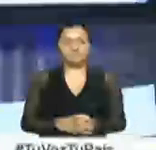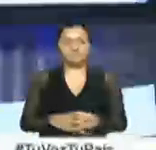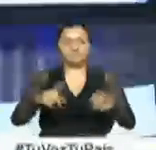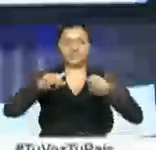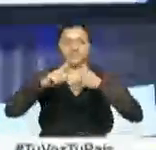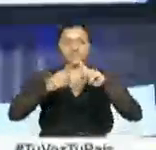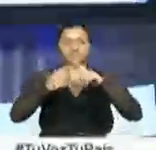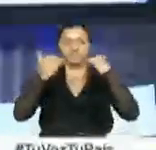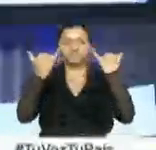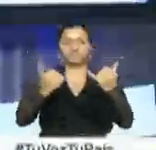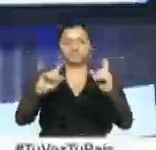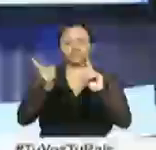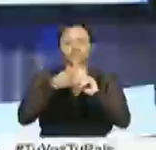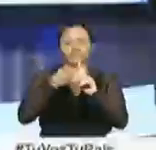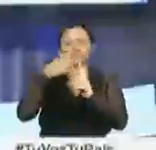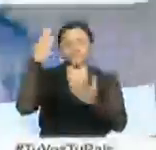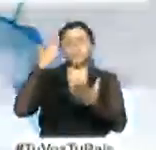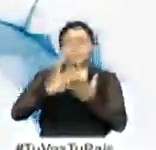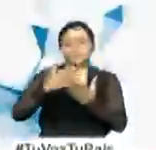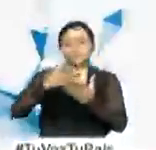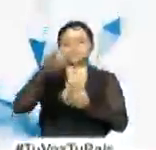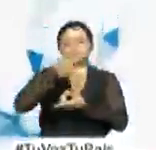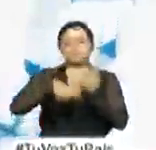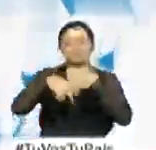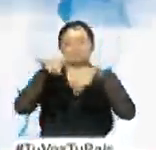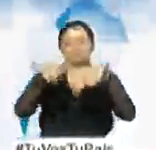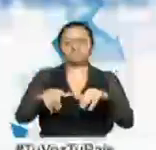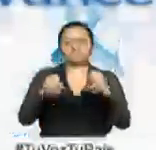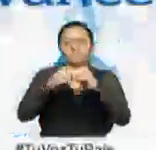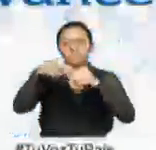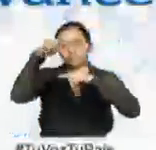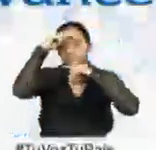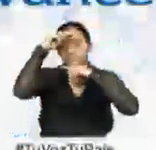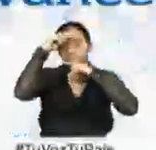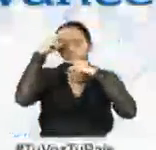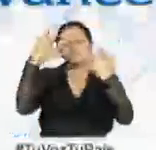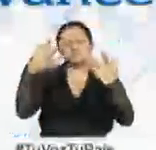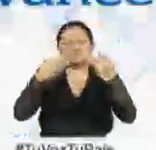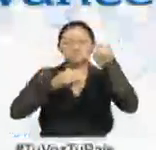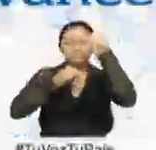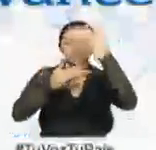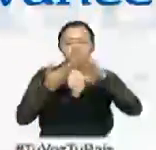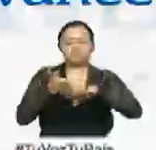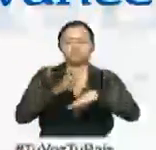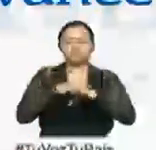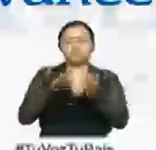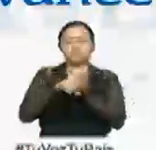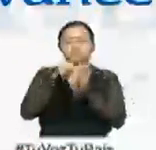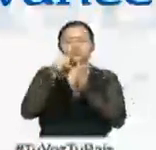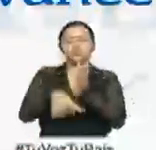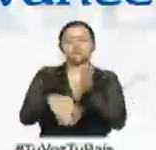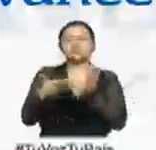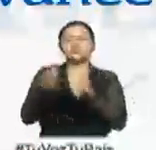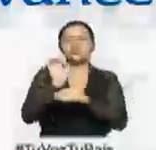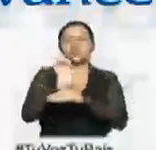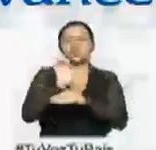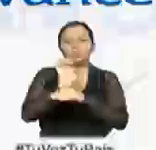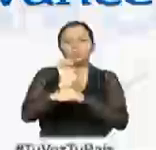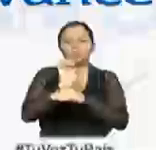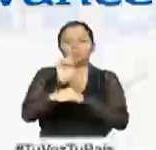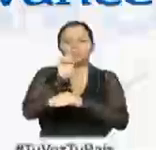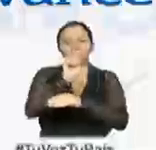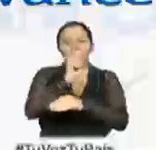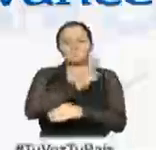Amigos, amigas, es momento de hacer una pausa, pero quédese con nosotros. Al regresar le contaremos sobre la donación que realizó Ecuador a